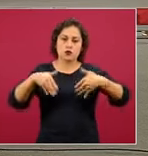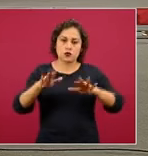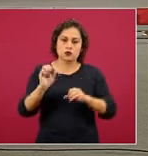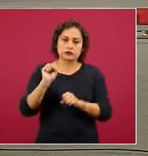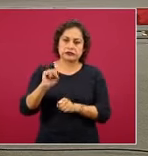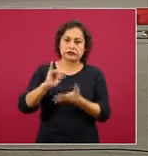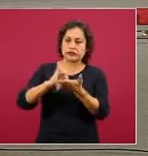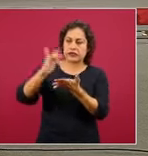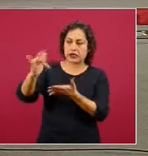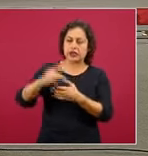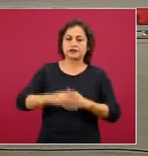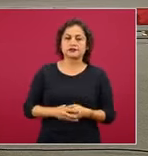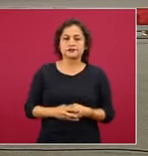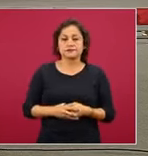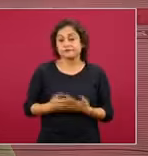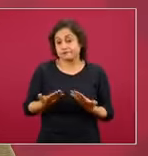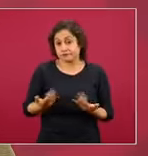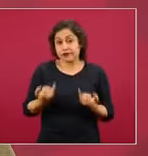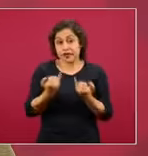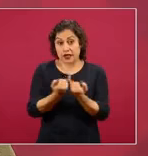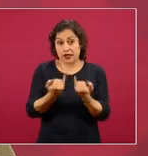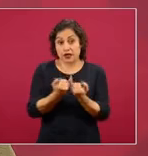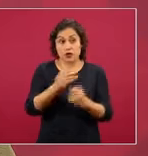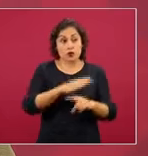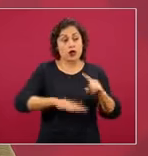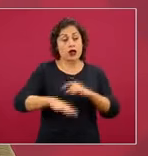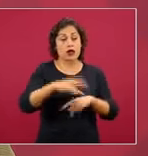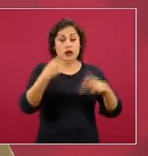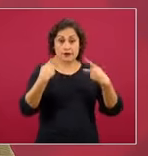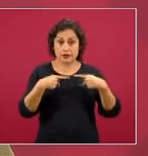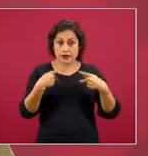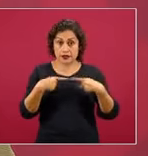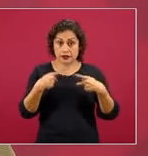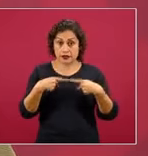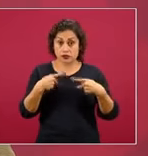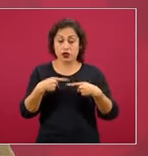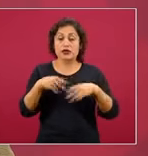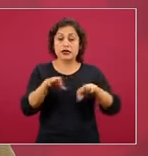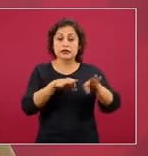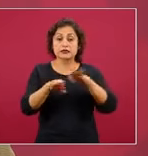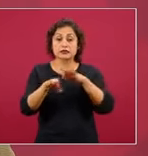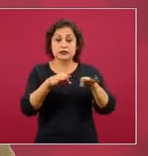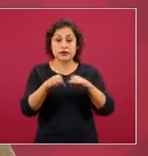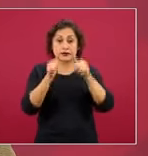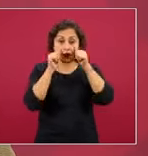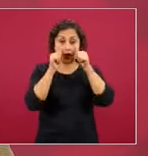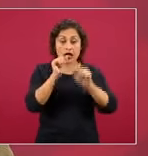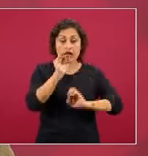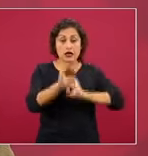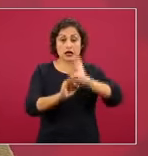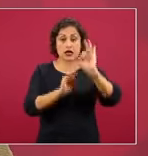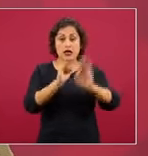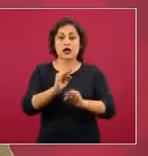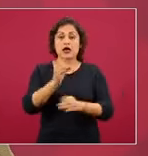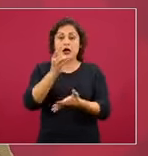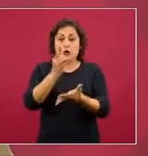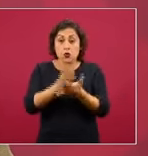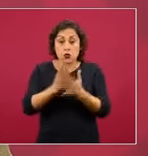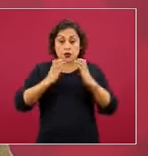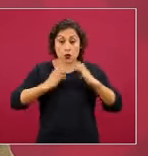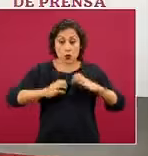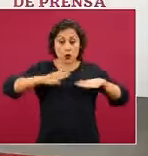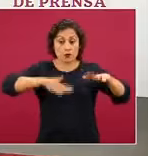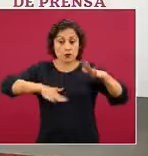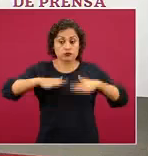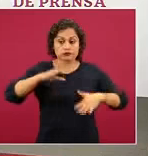la población en general, pero más esta población que ha estado con un trabajo importante, extenuante, no solamente físico, sino también